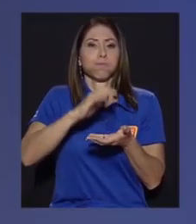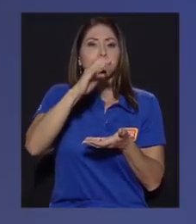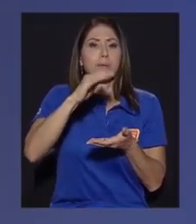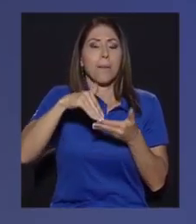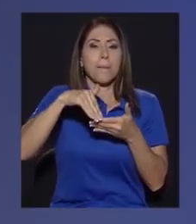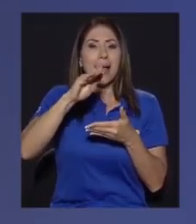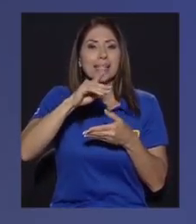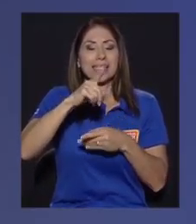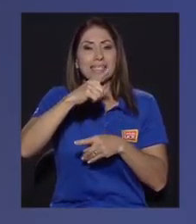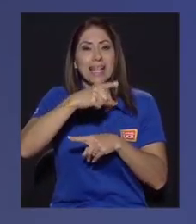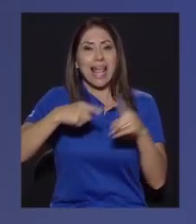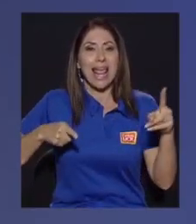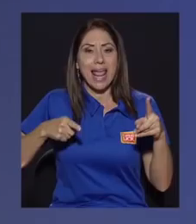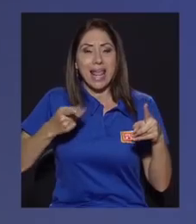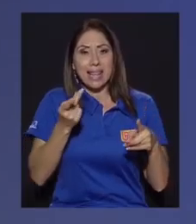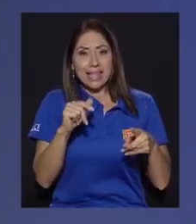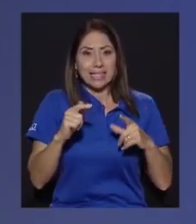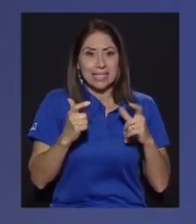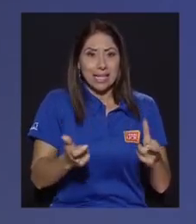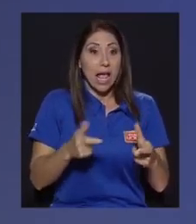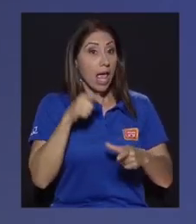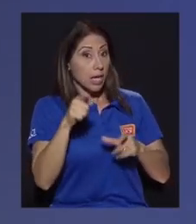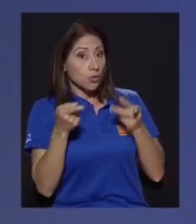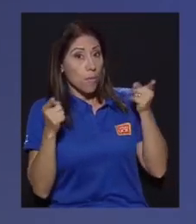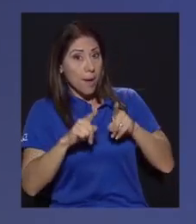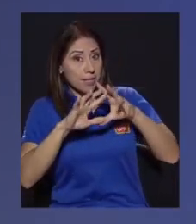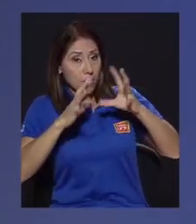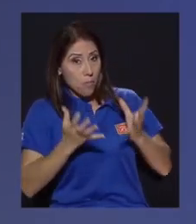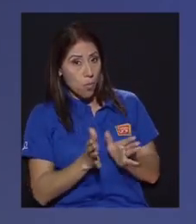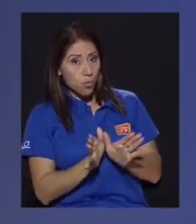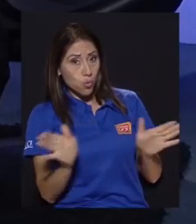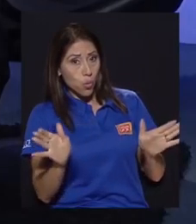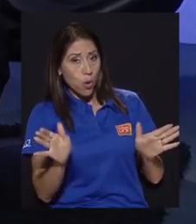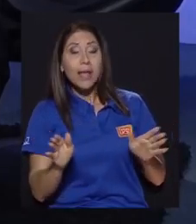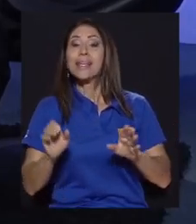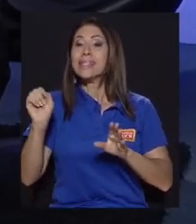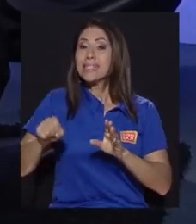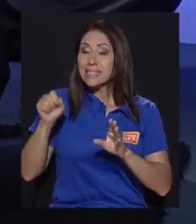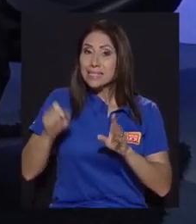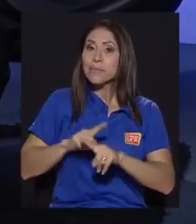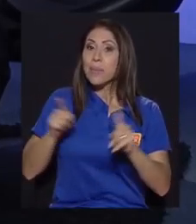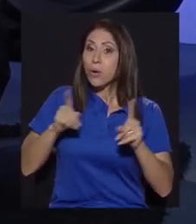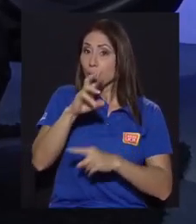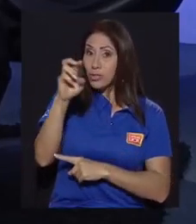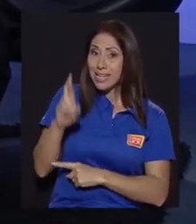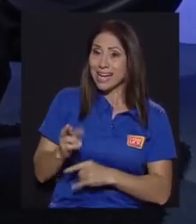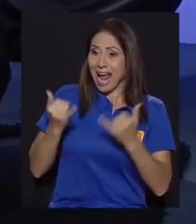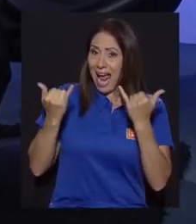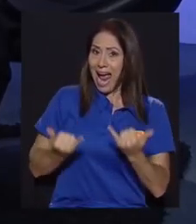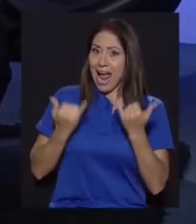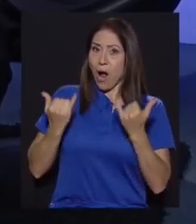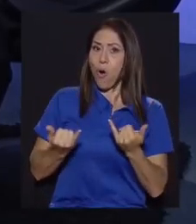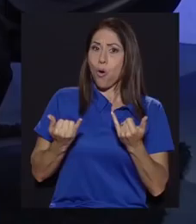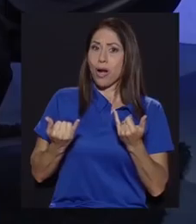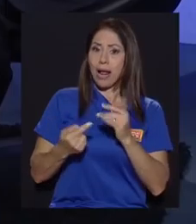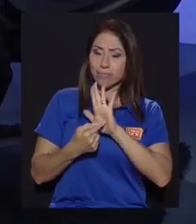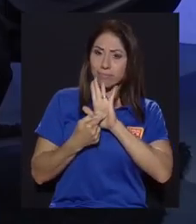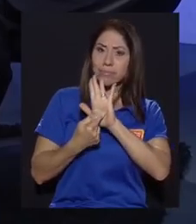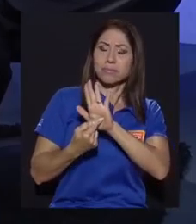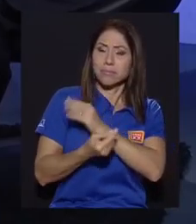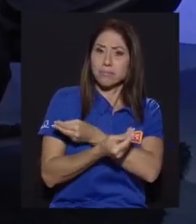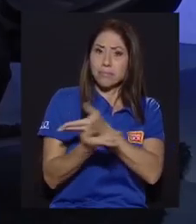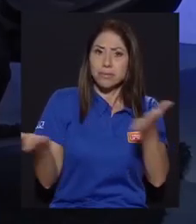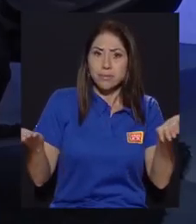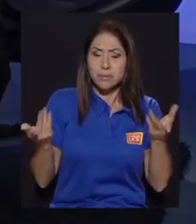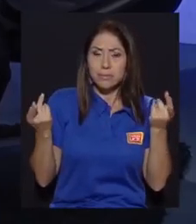gracias a la realidad mundial además es mundial pero en costa rica ahora ahora se ha manifestado de sopetón